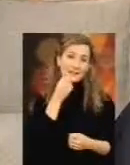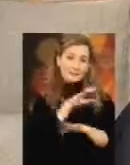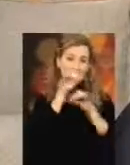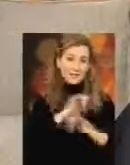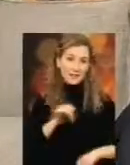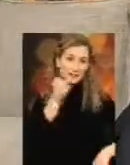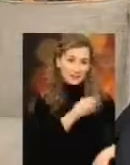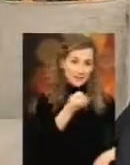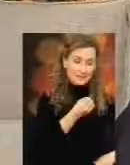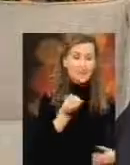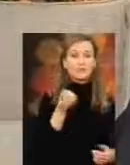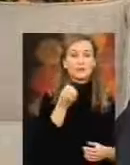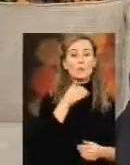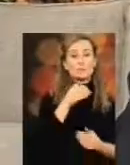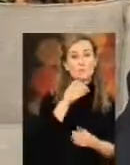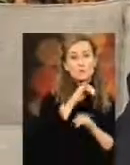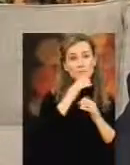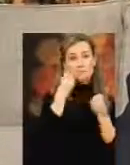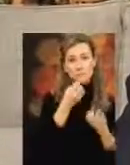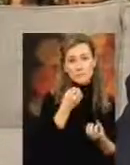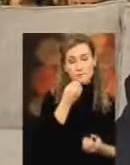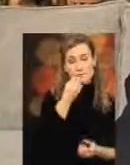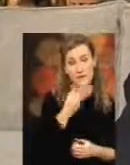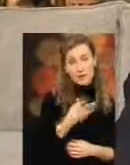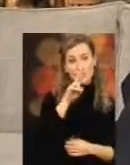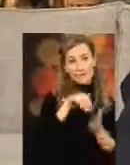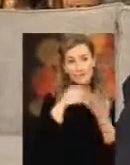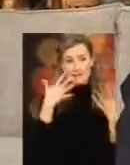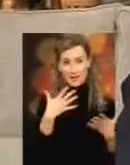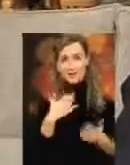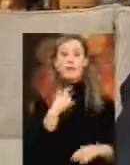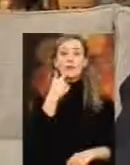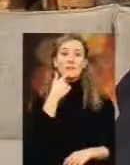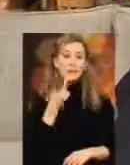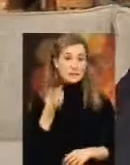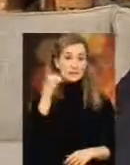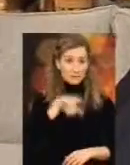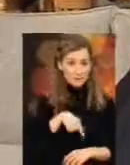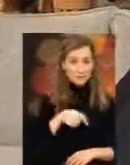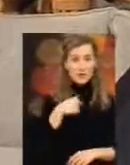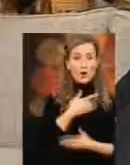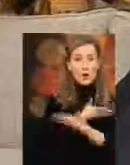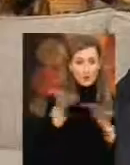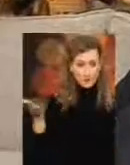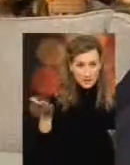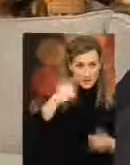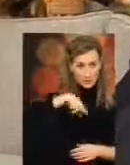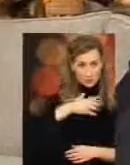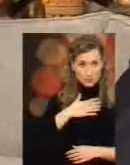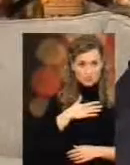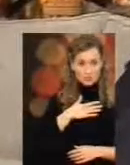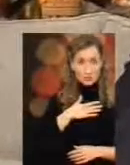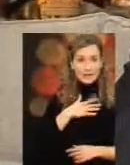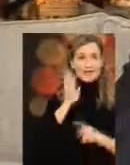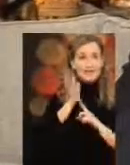unas felices fiestas, un próspero 2010 y desearles también que confíen